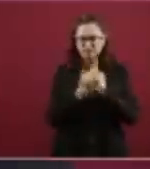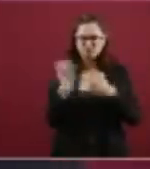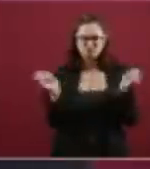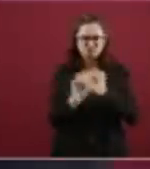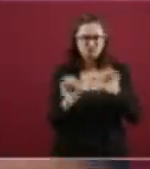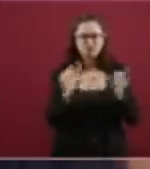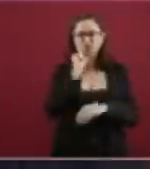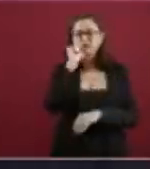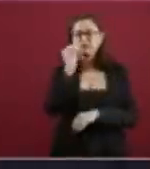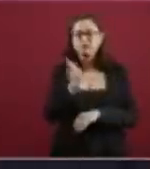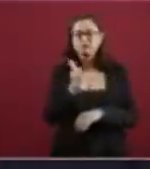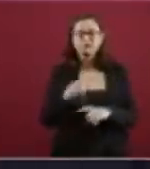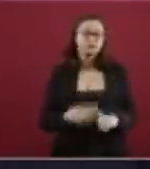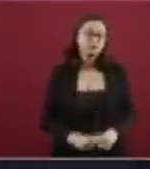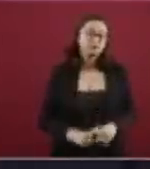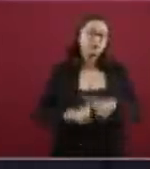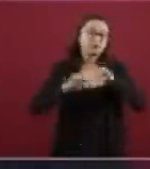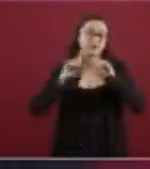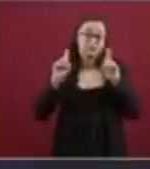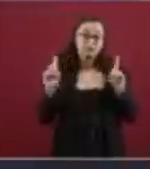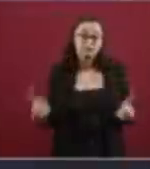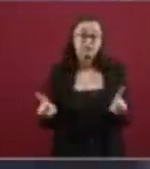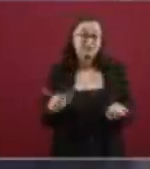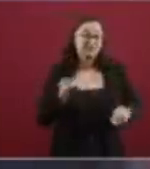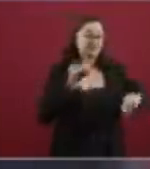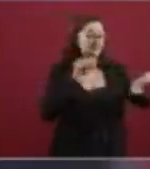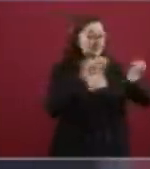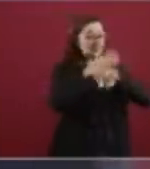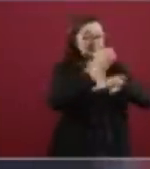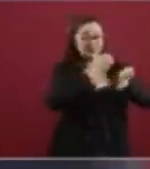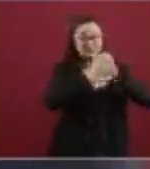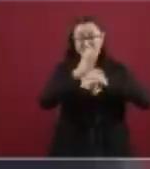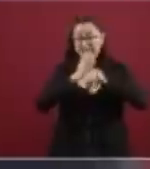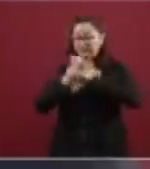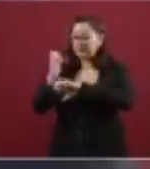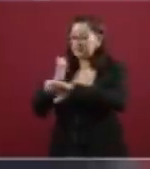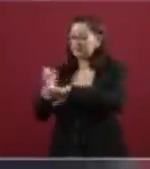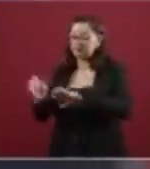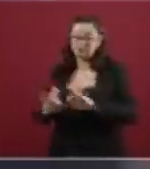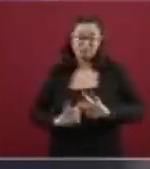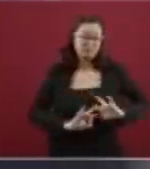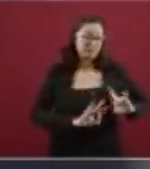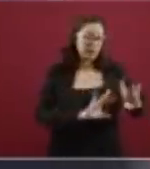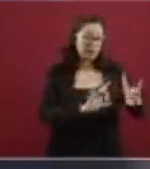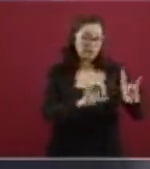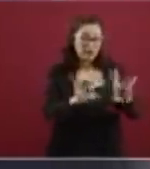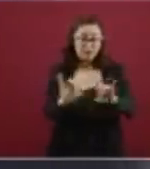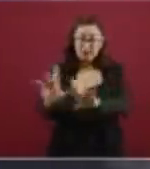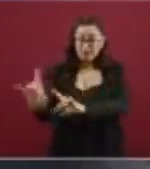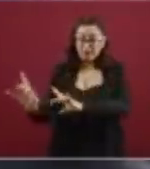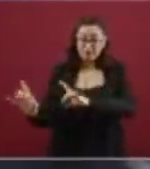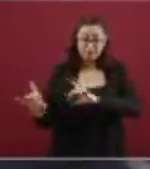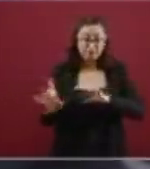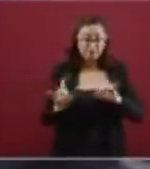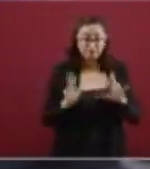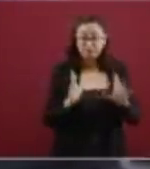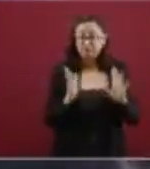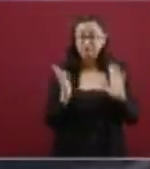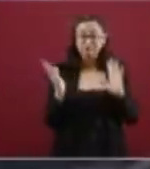En cambio, en los estados, por una serie de circunstancias, no solo